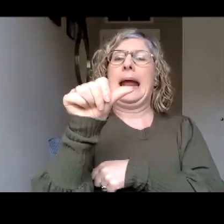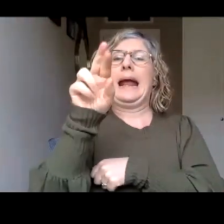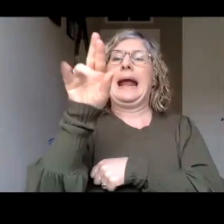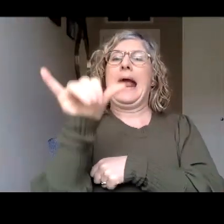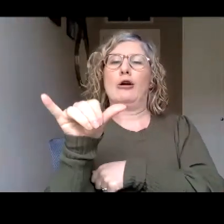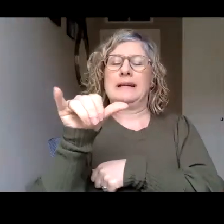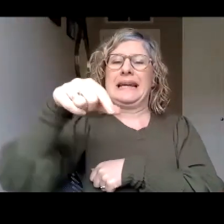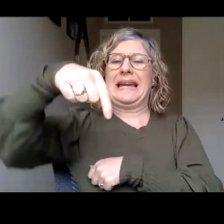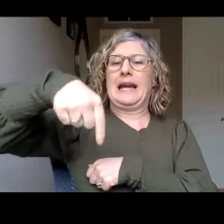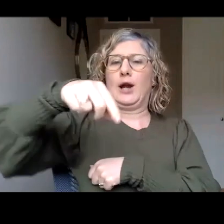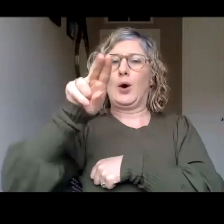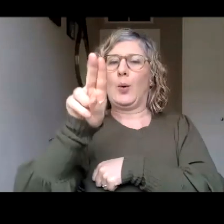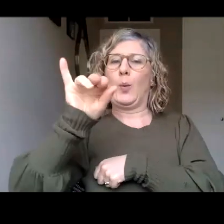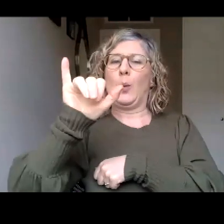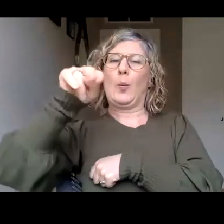CAHLM